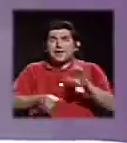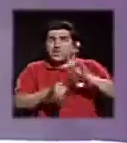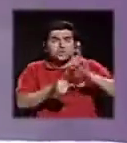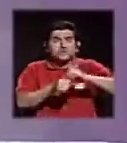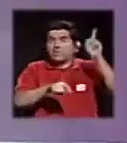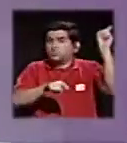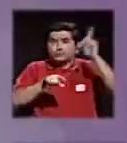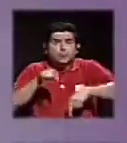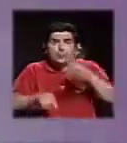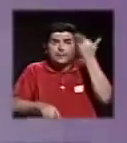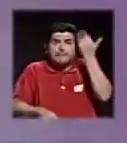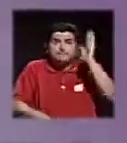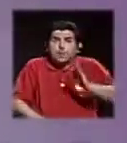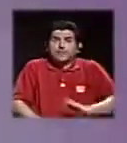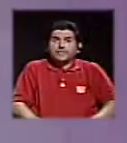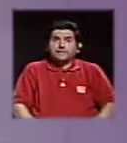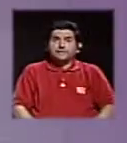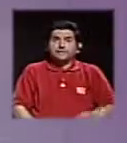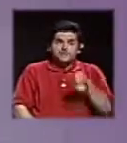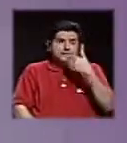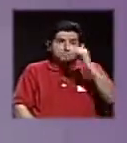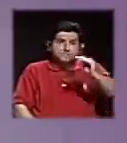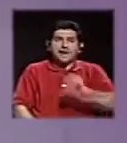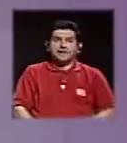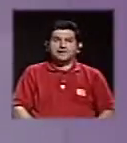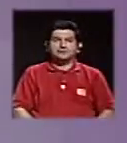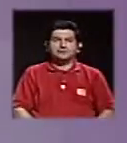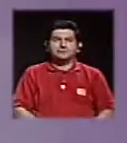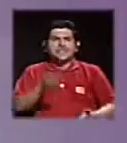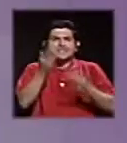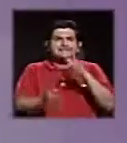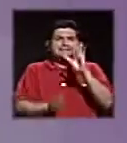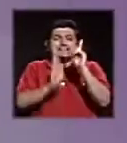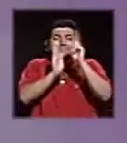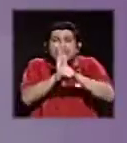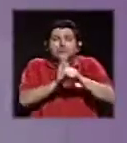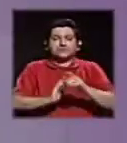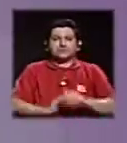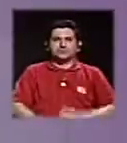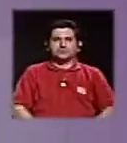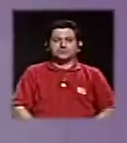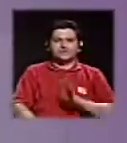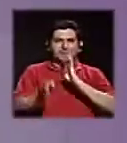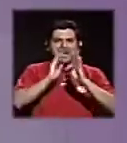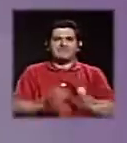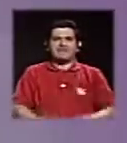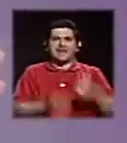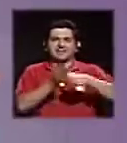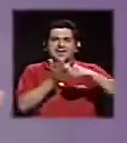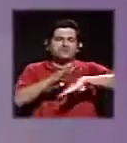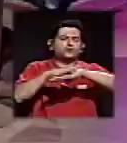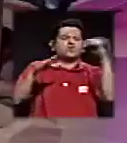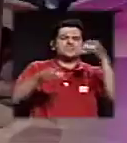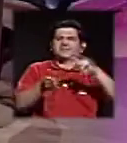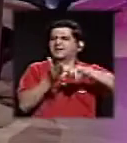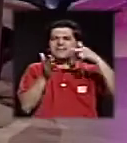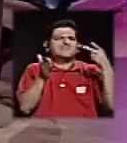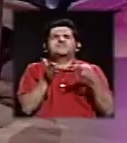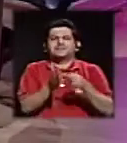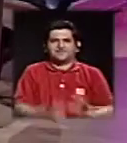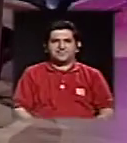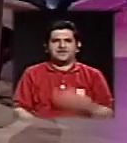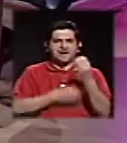diputados no los pueden amonestar cuando cuando son malos así en cinco segundos tal vez hablemos del voto exterior que eso significa que